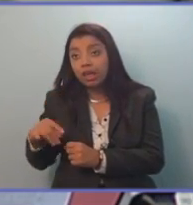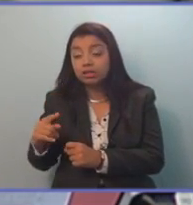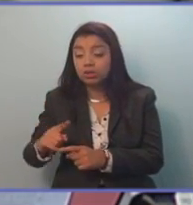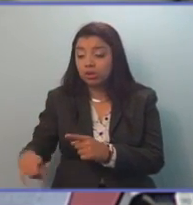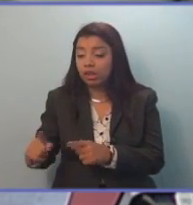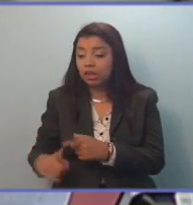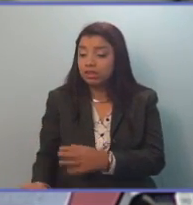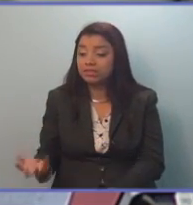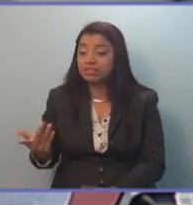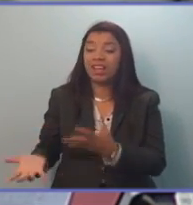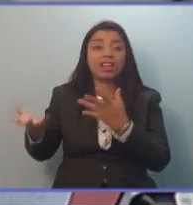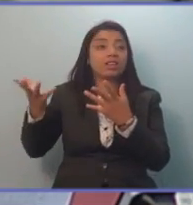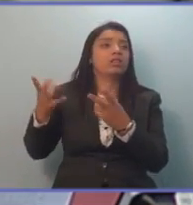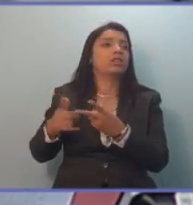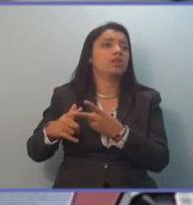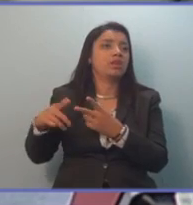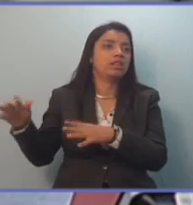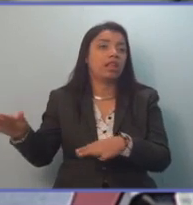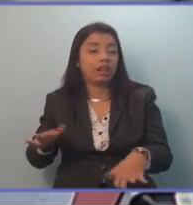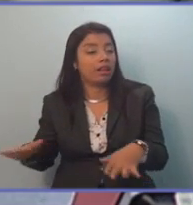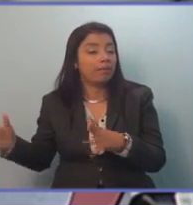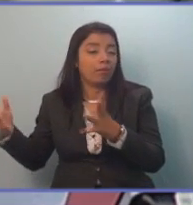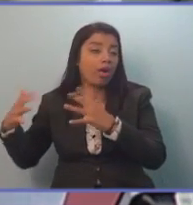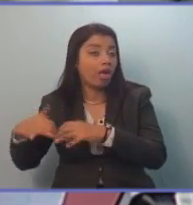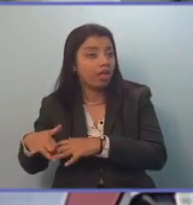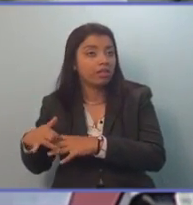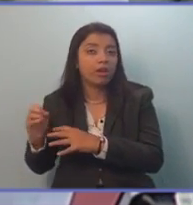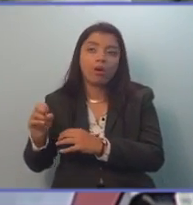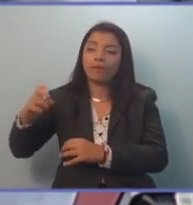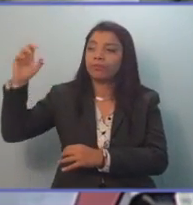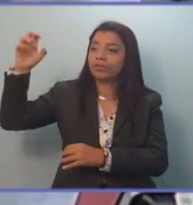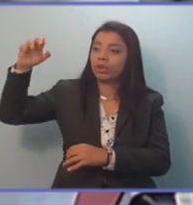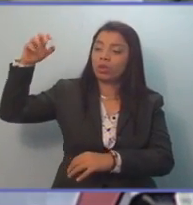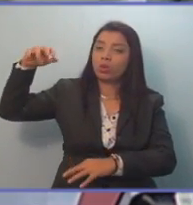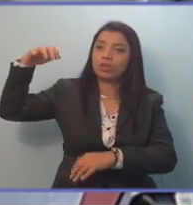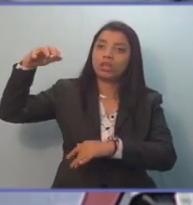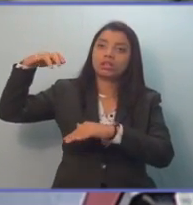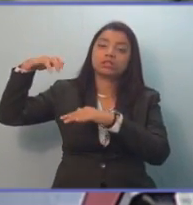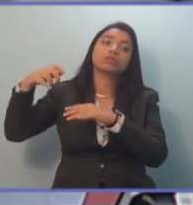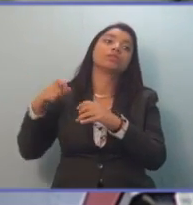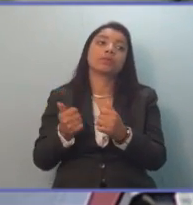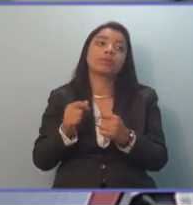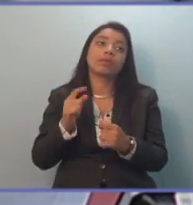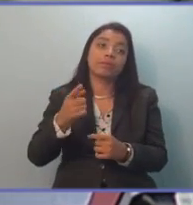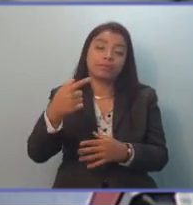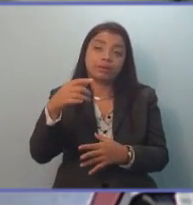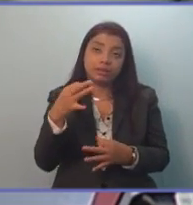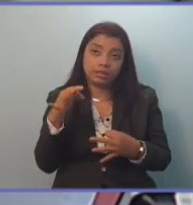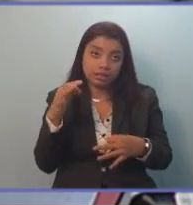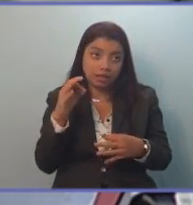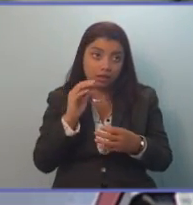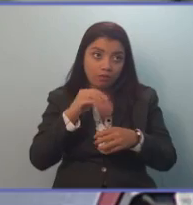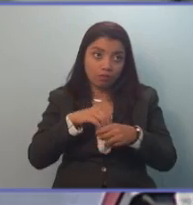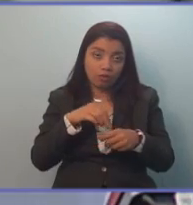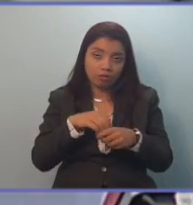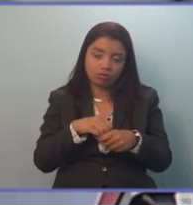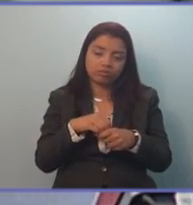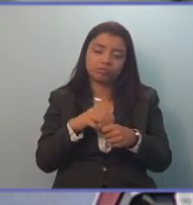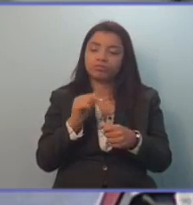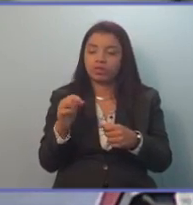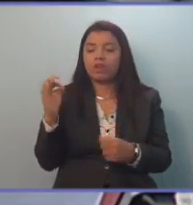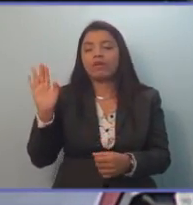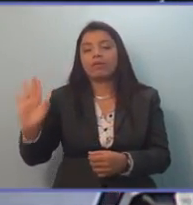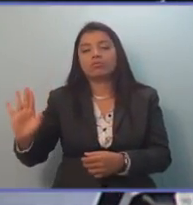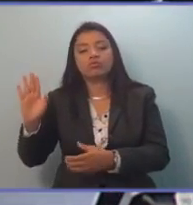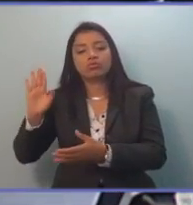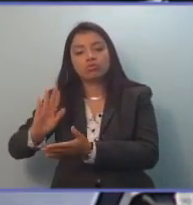incendio, terremoto o inundación, mientras se integre el fondo de titularización. En estos procesos